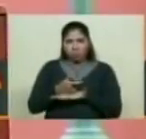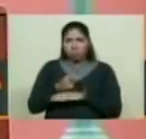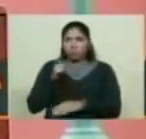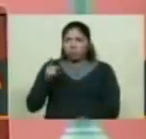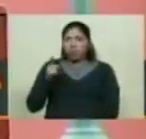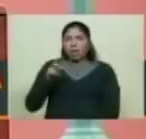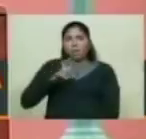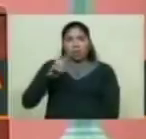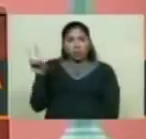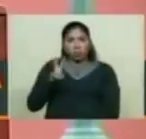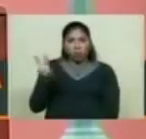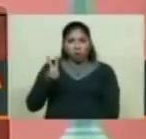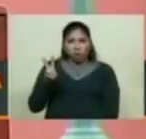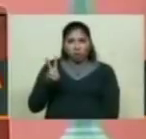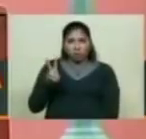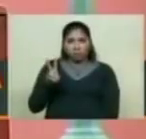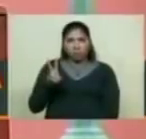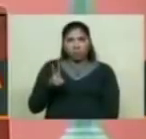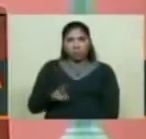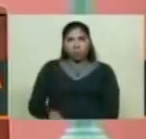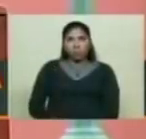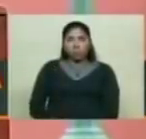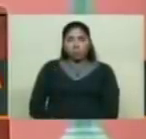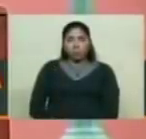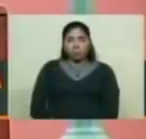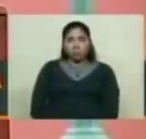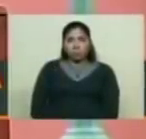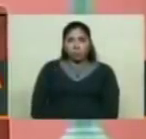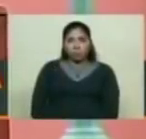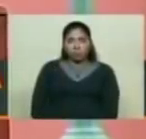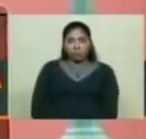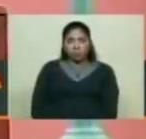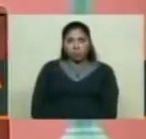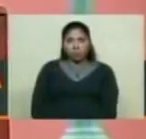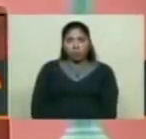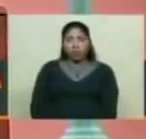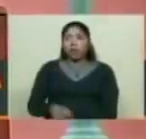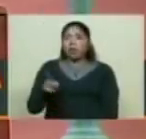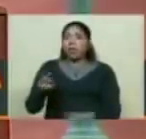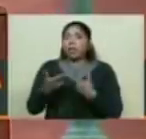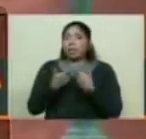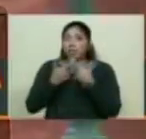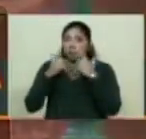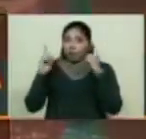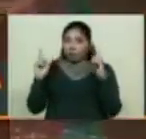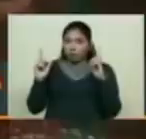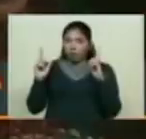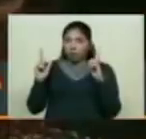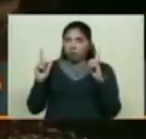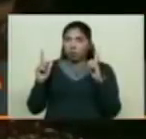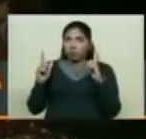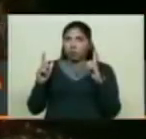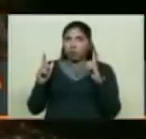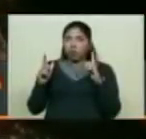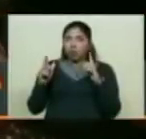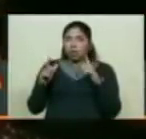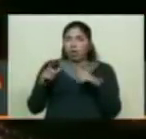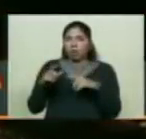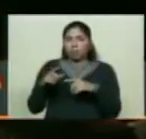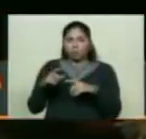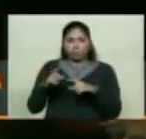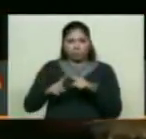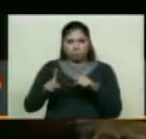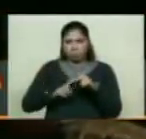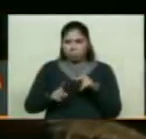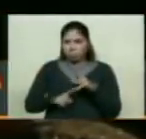sus bases deben ser la soberanía del pueblo la libertad la división de los poderes la